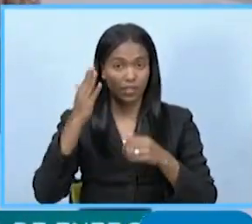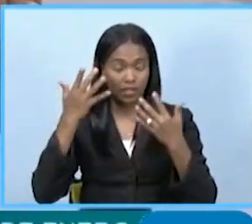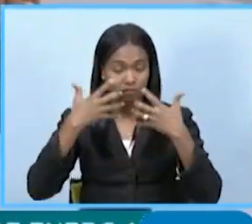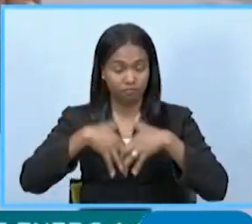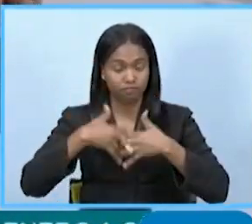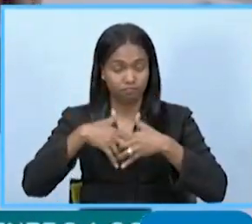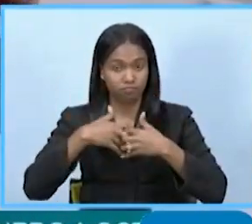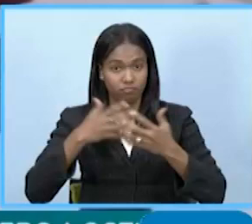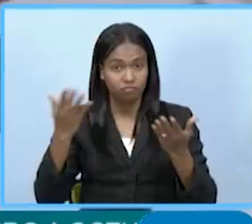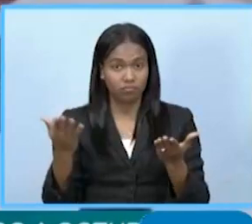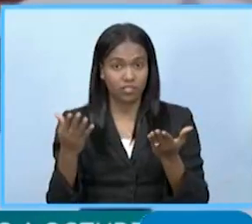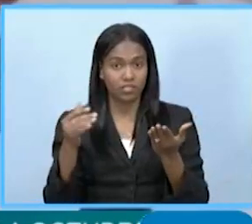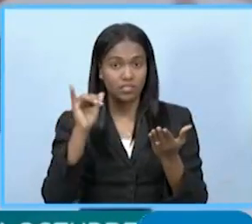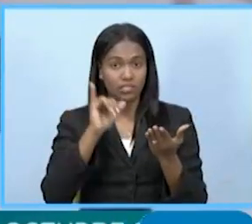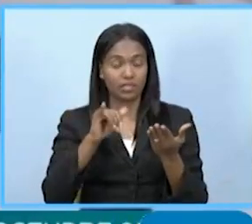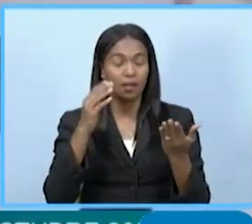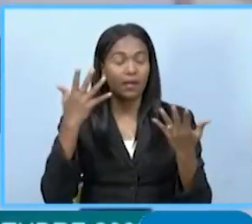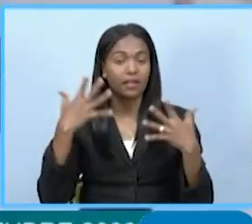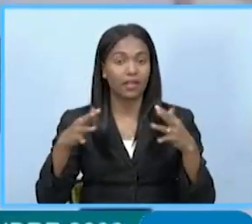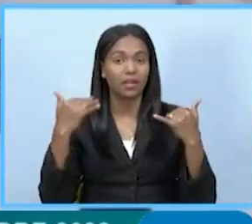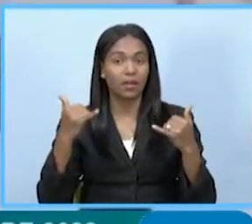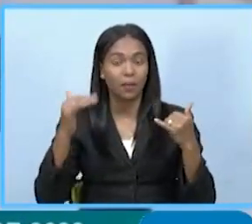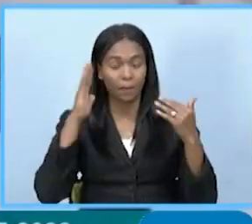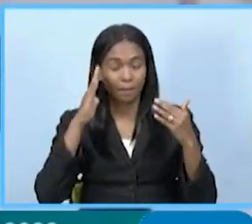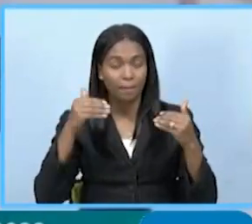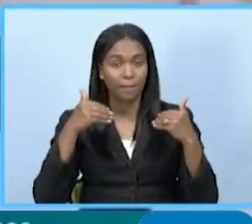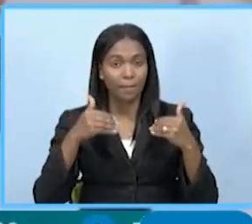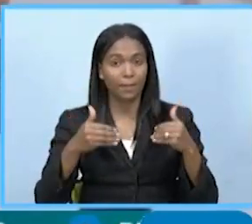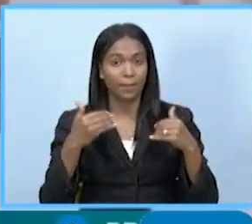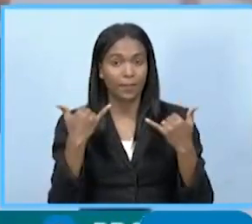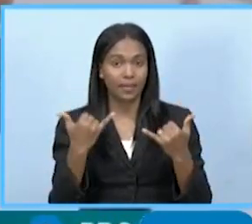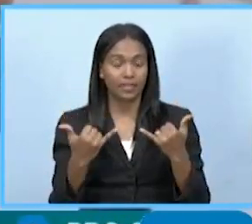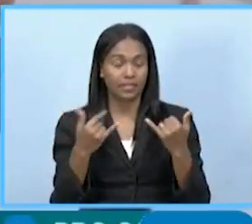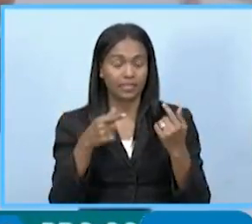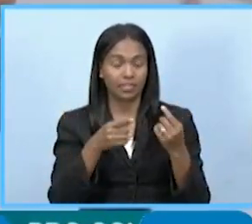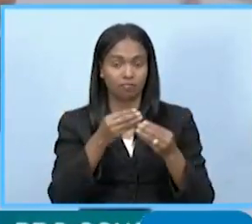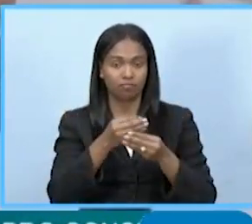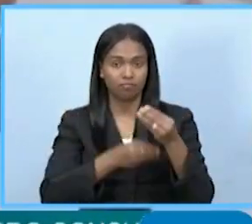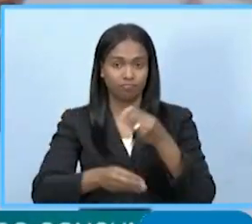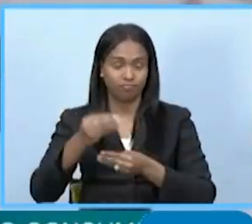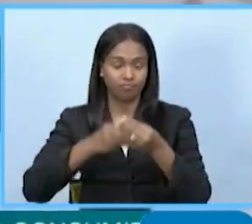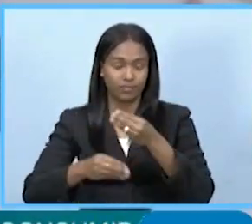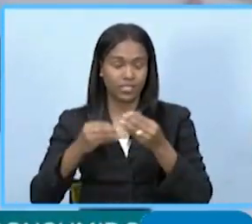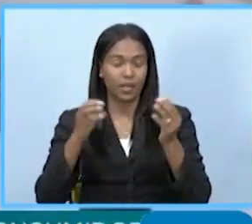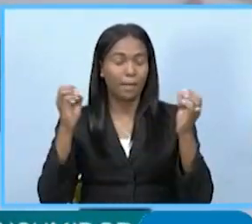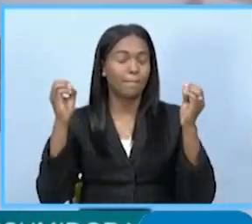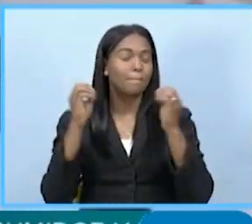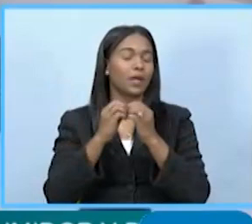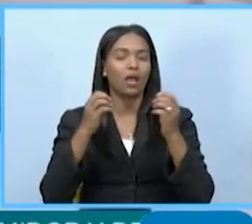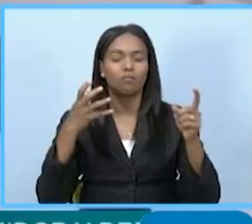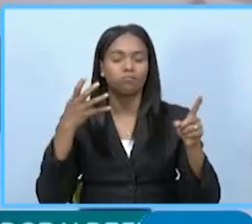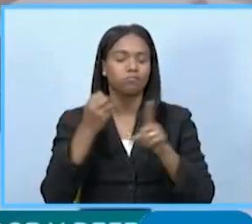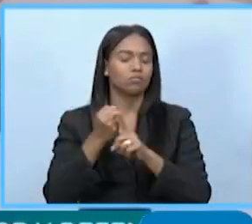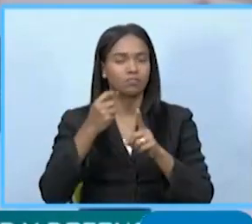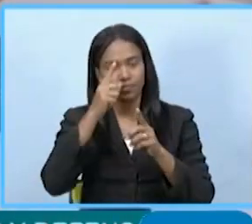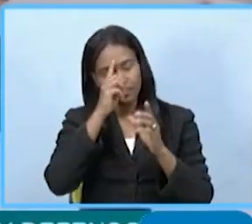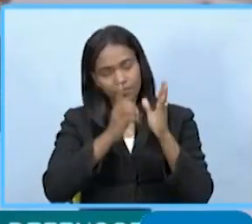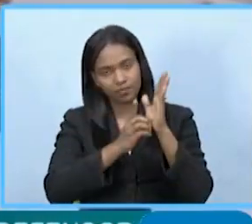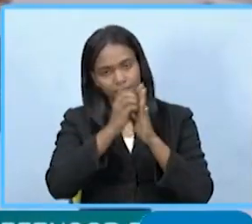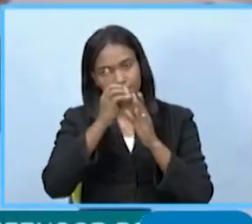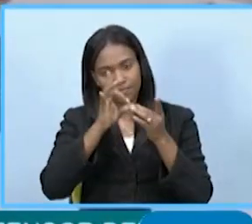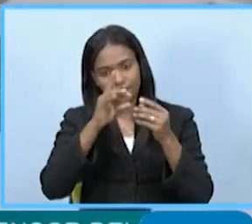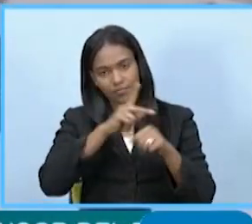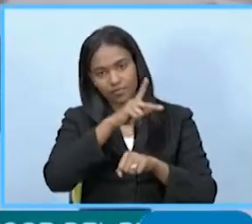inaugurando lo que definitivamente será una de las inversiones de más impacto para el desarrollo